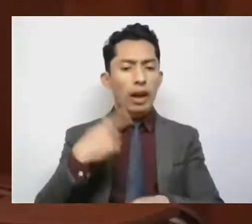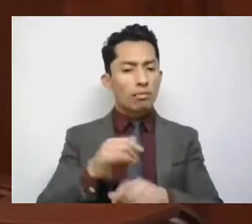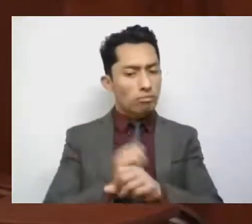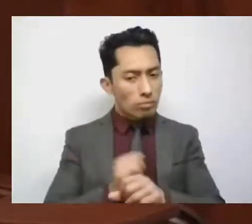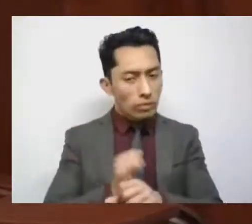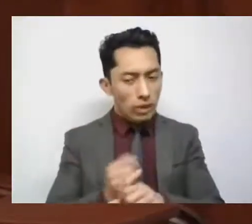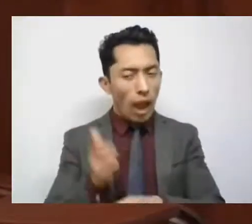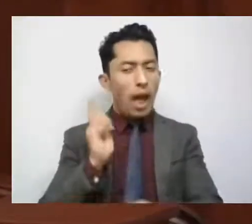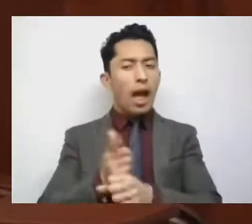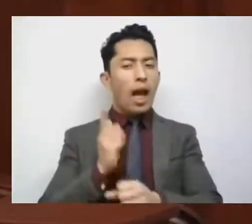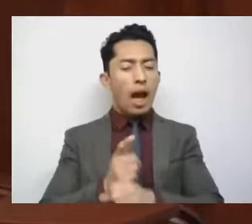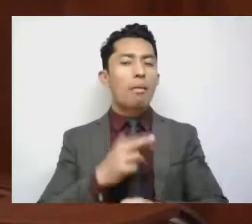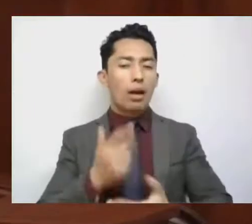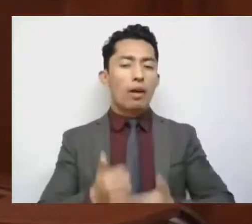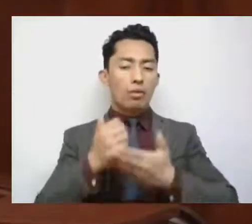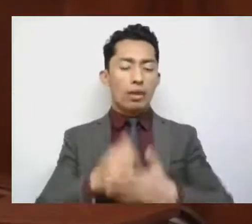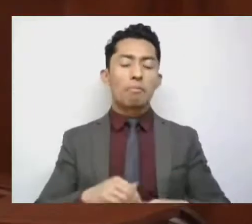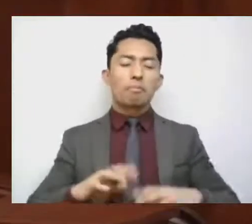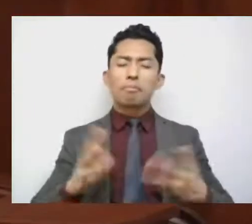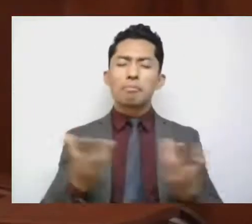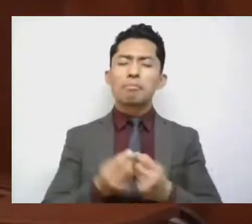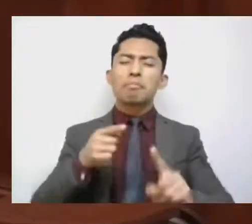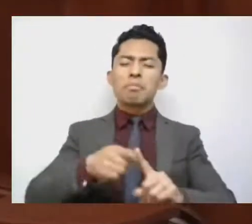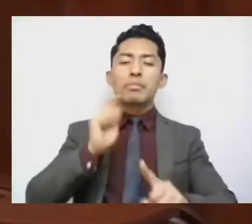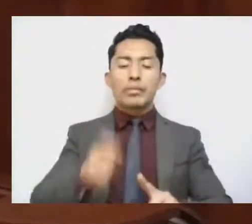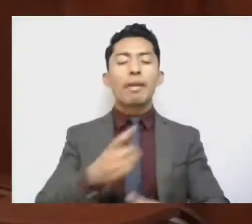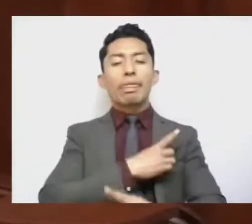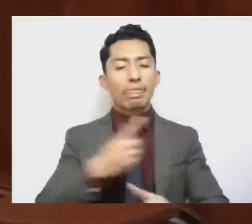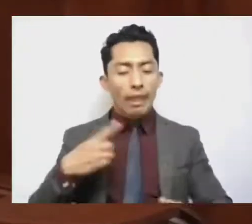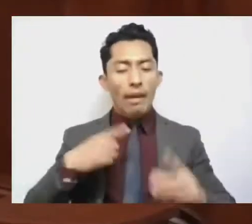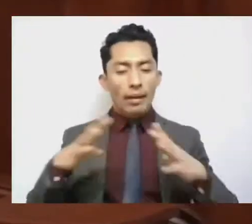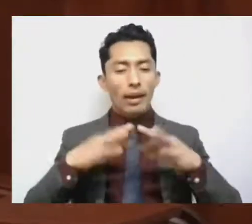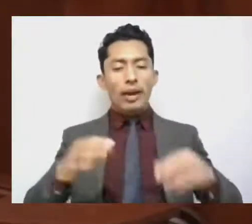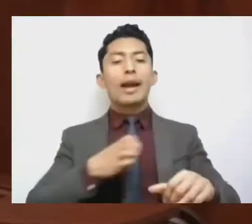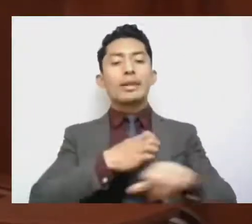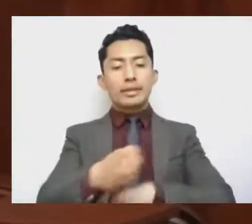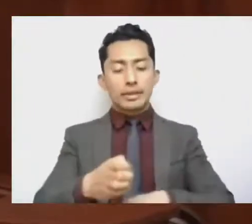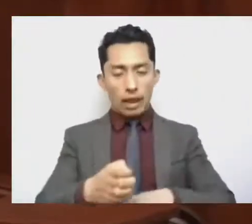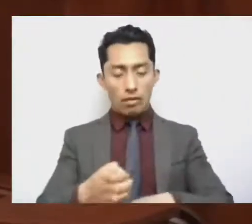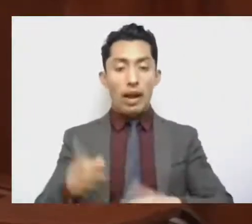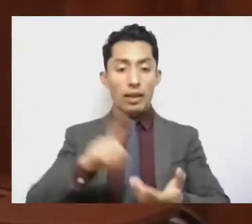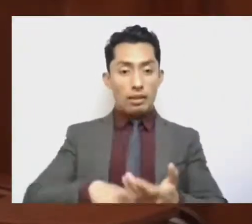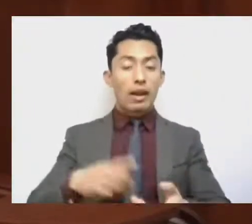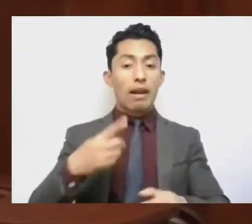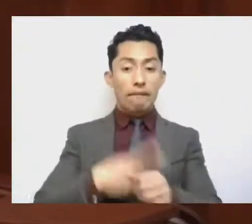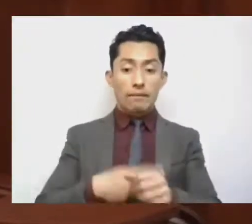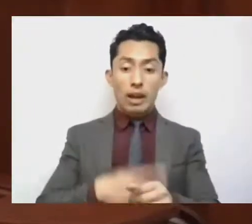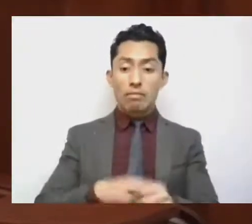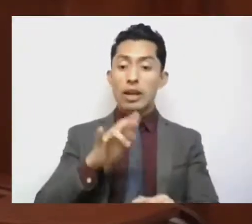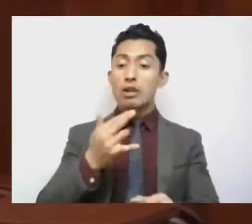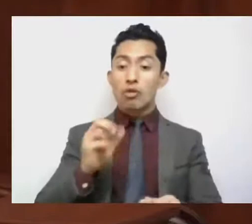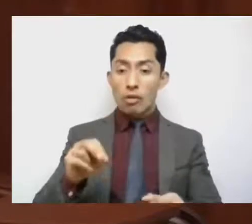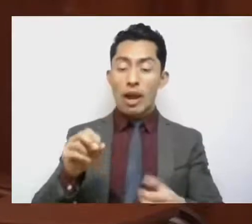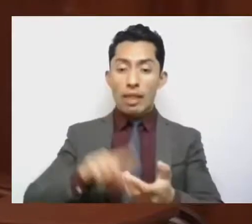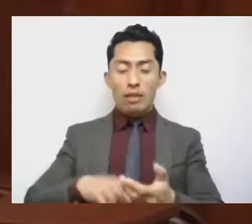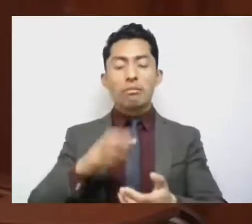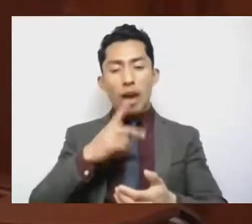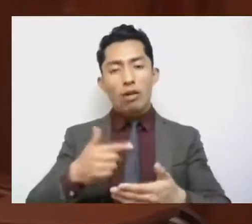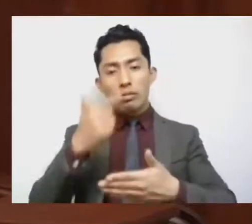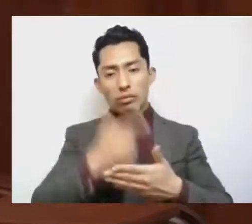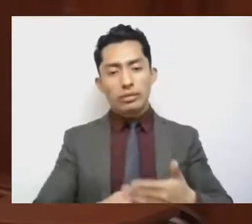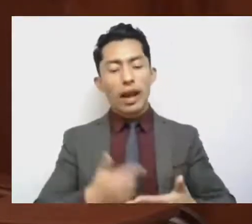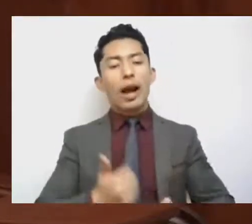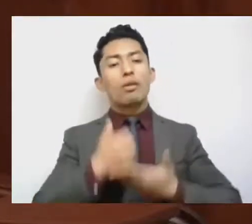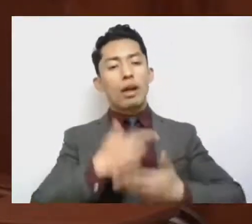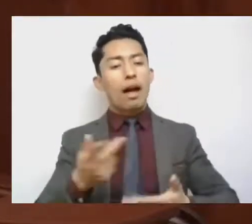En conclusión, es necesario contar con un registro estatal de enfermos renales. Permitirá articular y evaluar